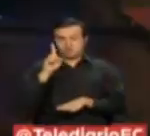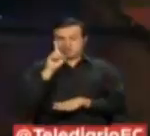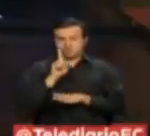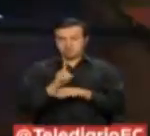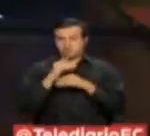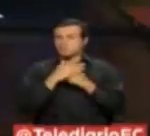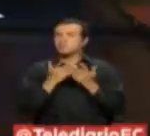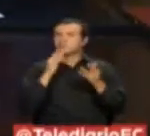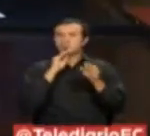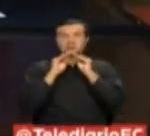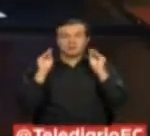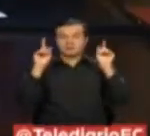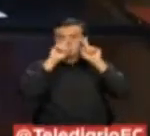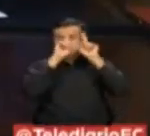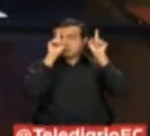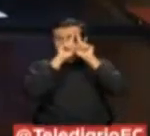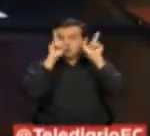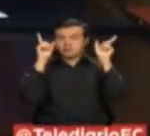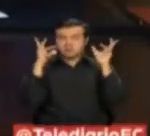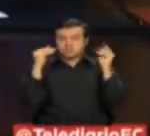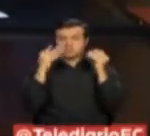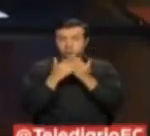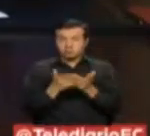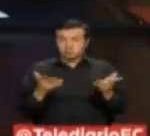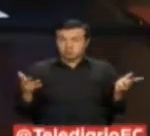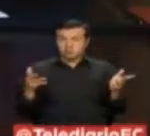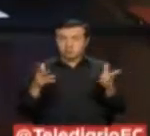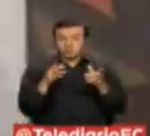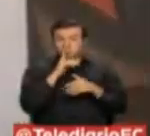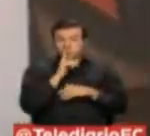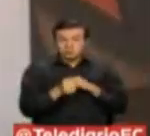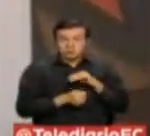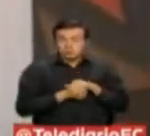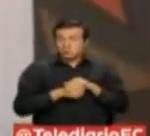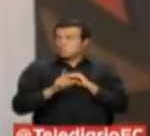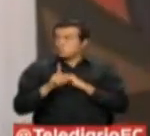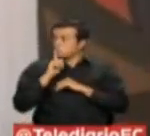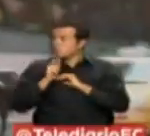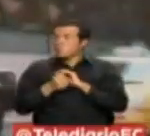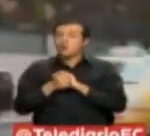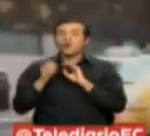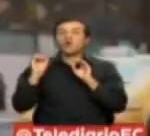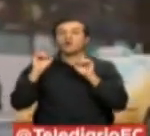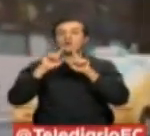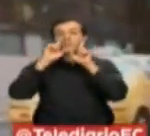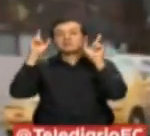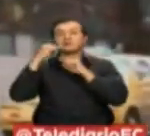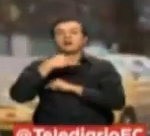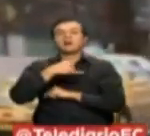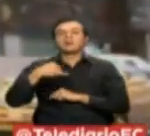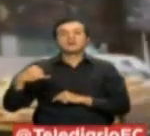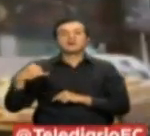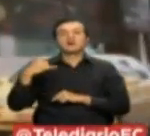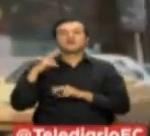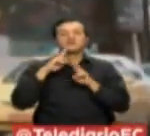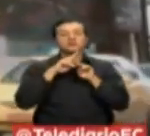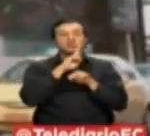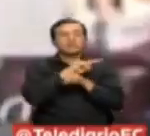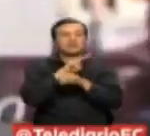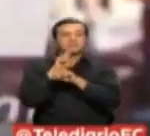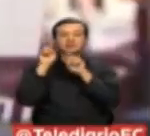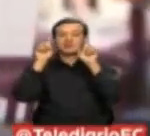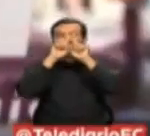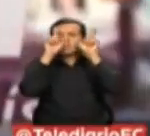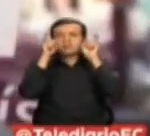Contable, señala que las empresas fantasmas en su mayoría son sociedades anónimas o compañías limitadas y son controladas por la Superintendencia de Compañías